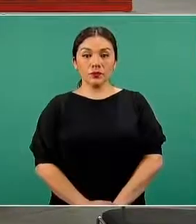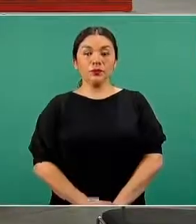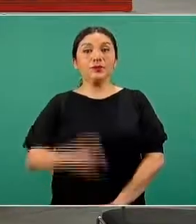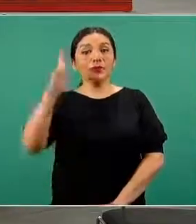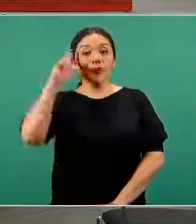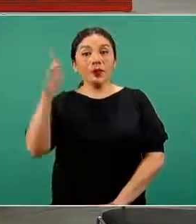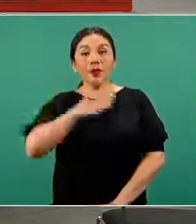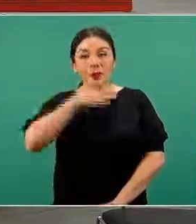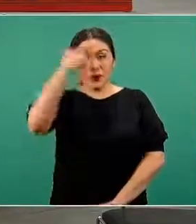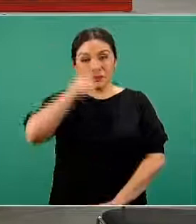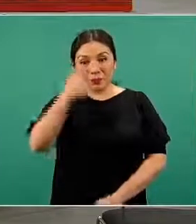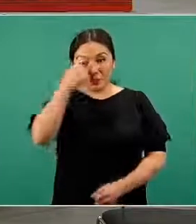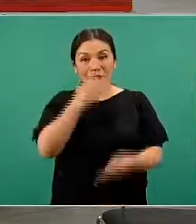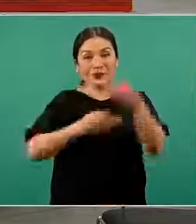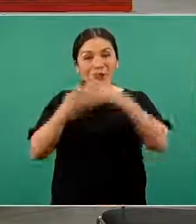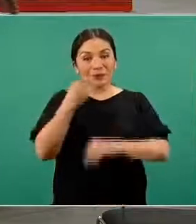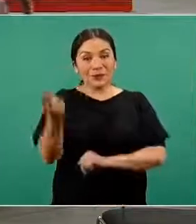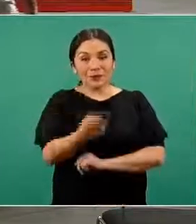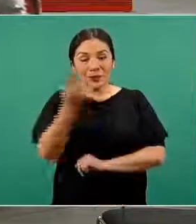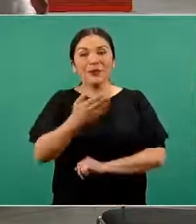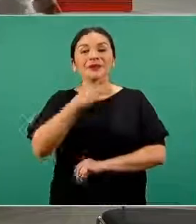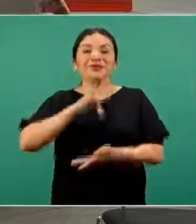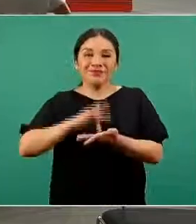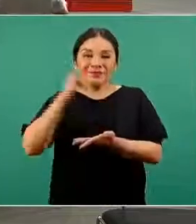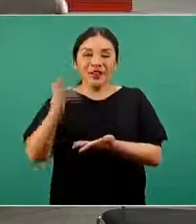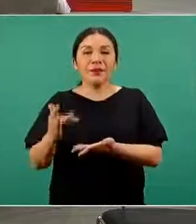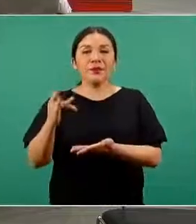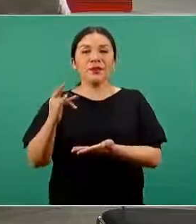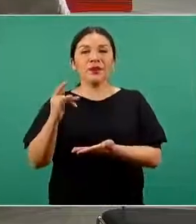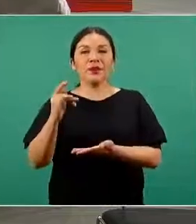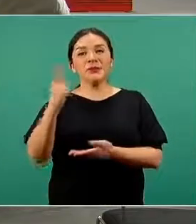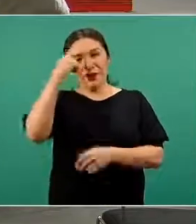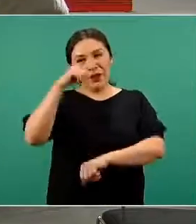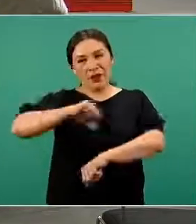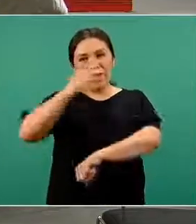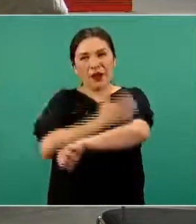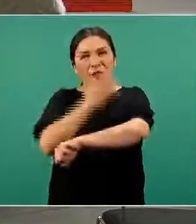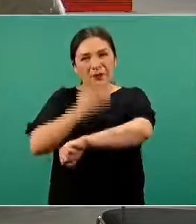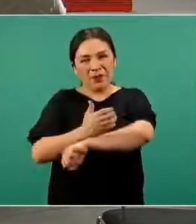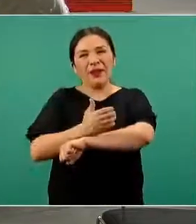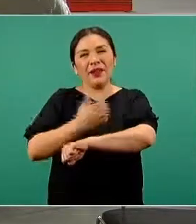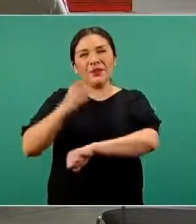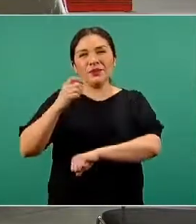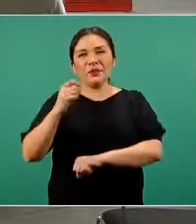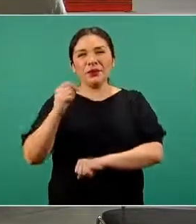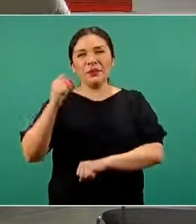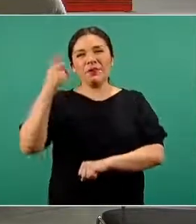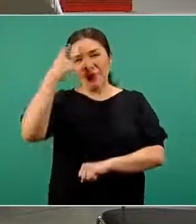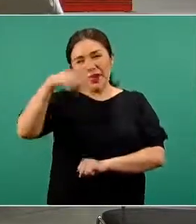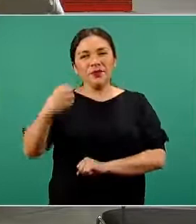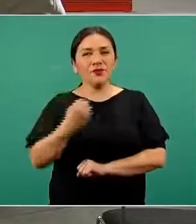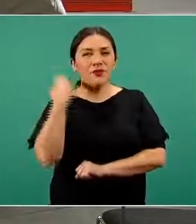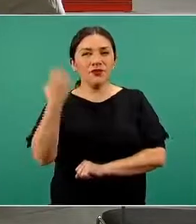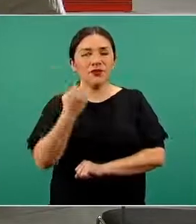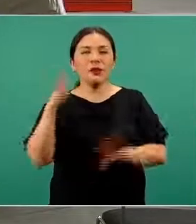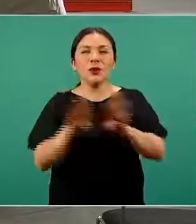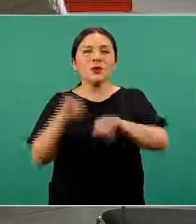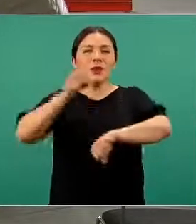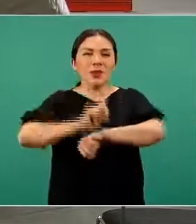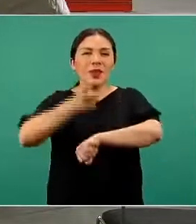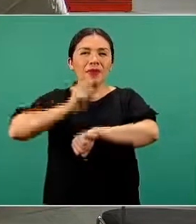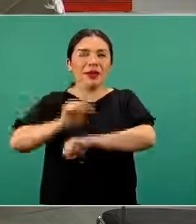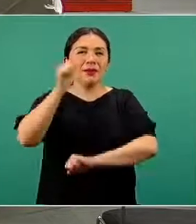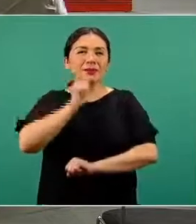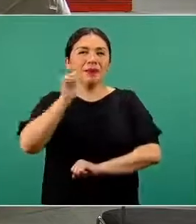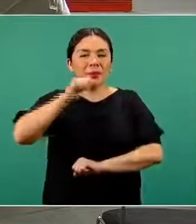Hola, muy buenas noches a todas y a todos. Muchas gracias por acompañarnos el día de hoy en la conferencia cotidiana que se